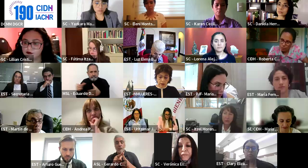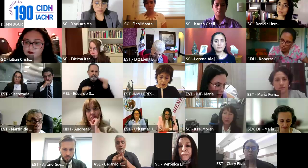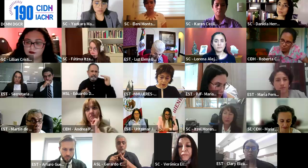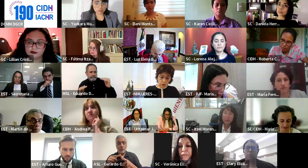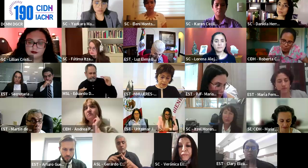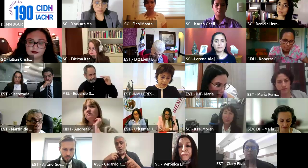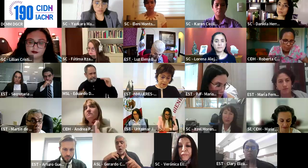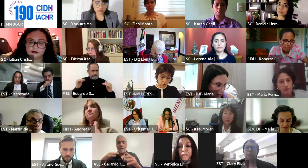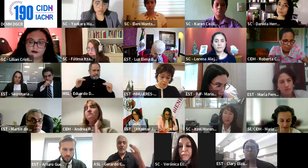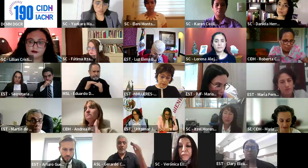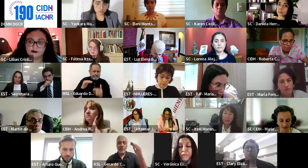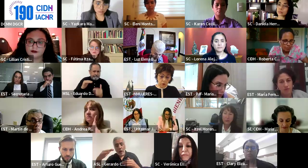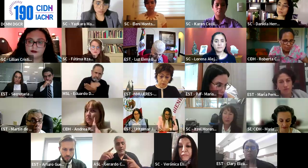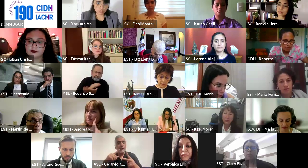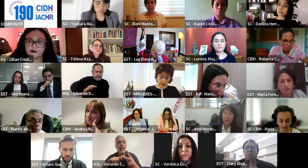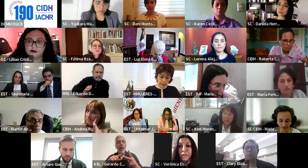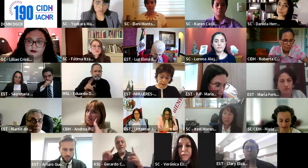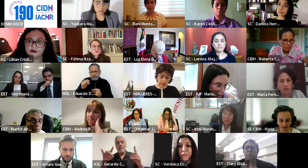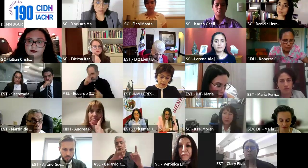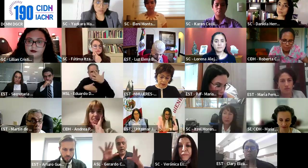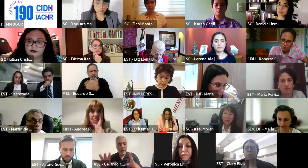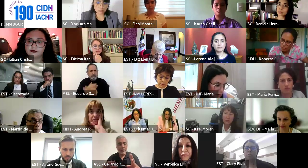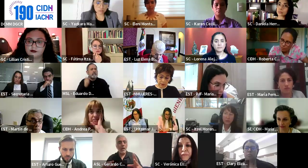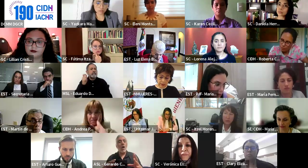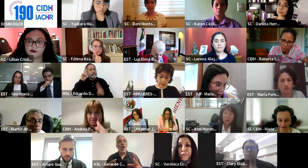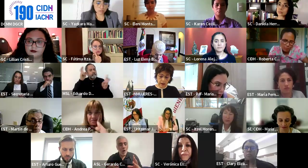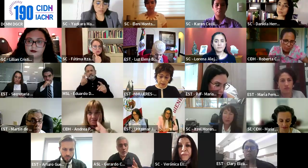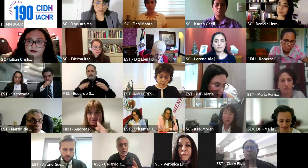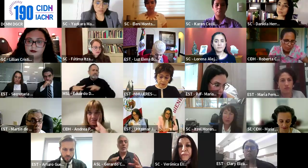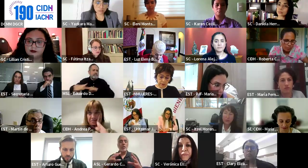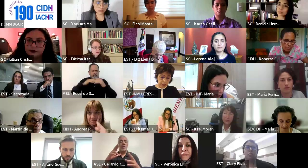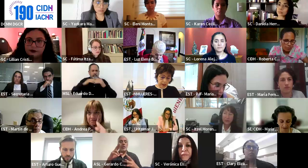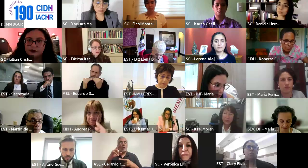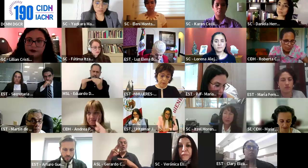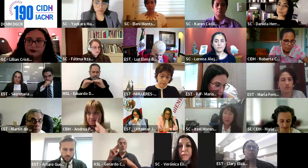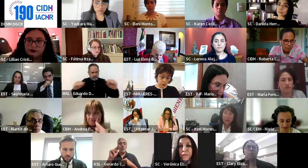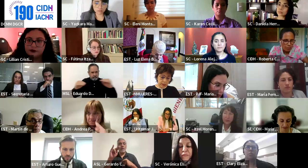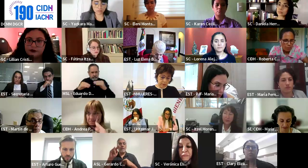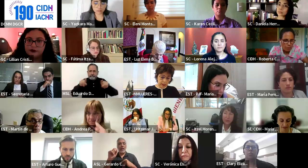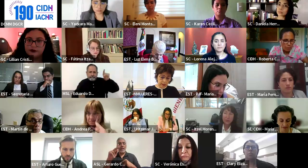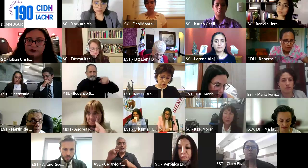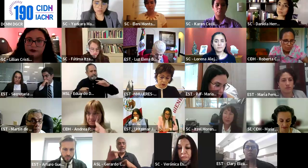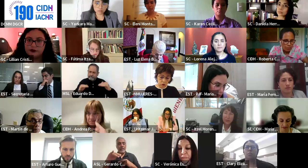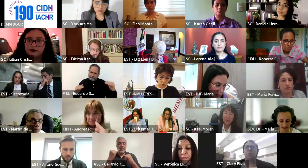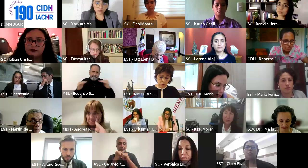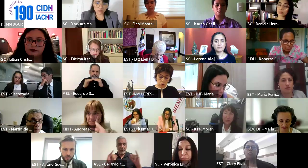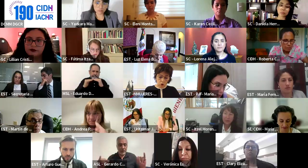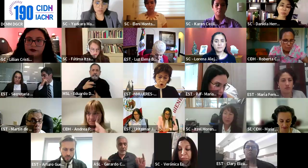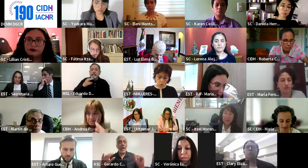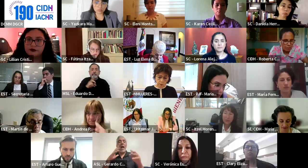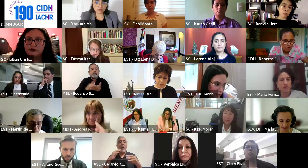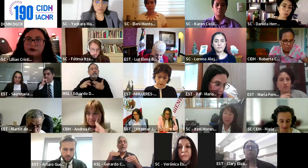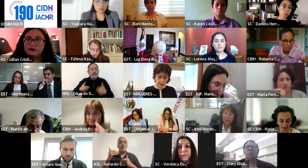discriminación y la violencia, bajo los principios de universalidad, interdependencia, indivisibilidad y progresividad de los derechos